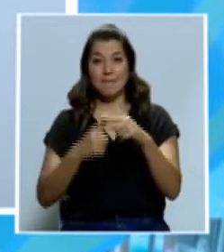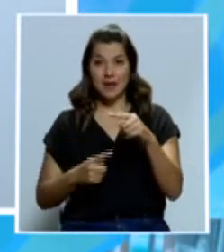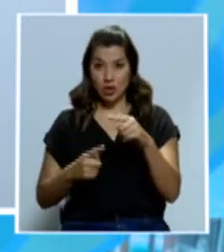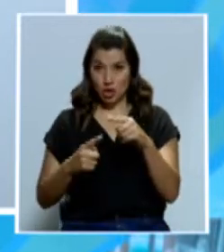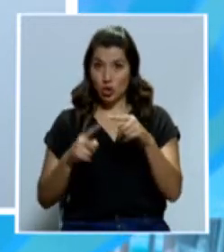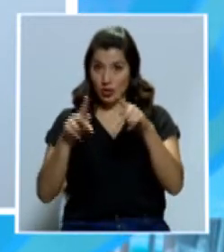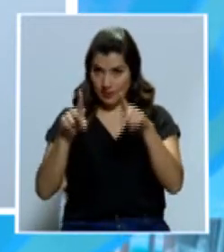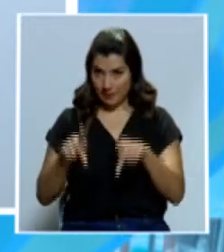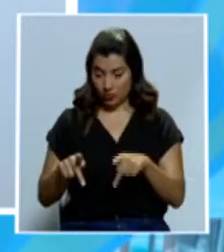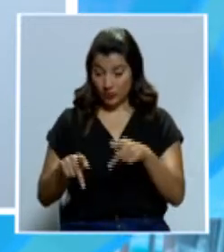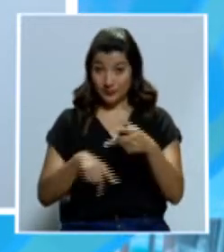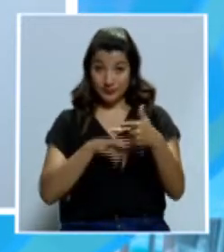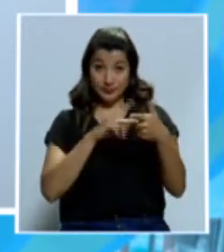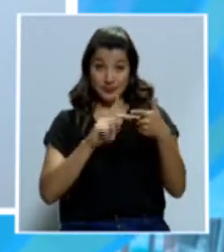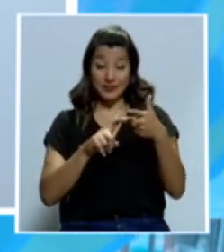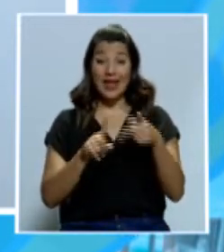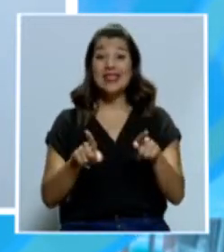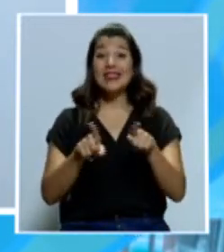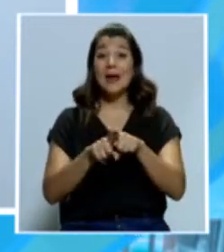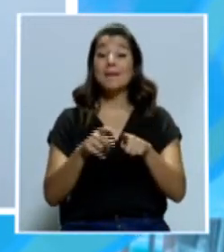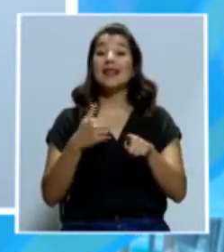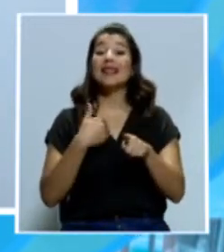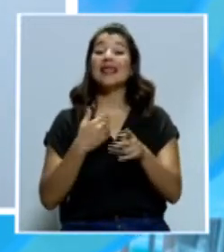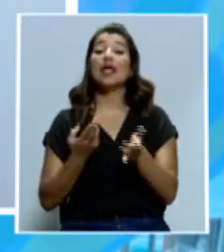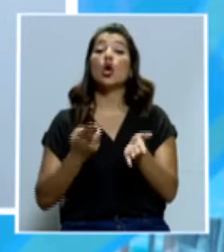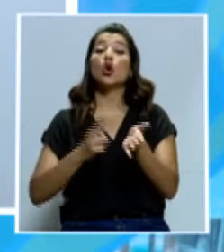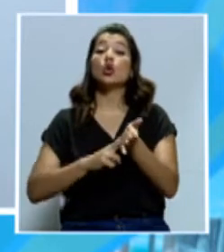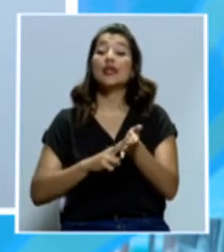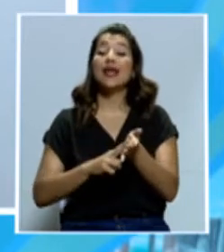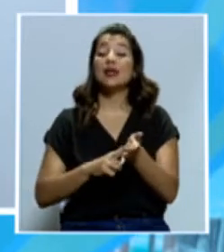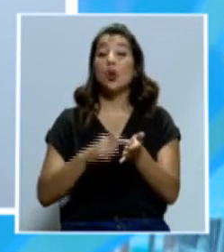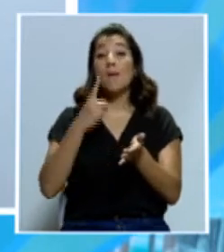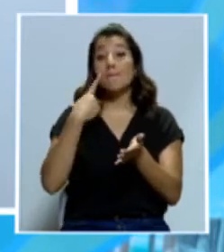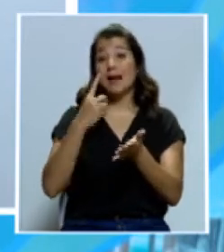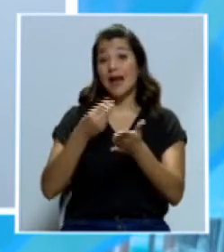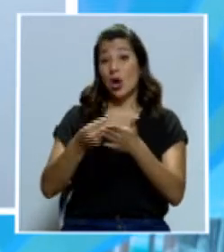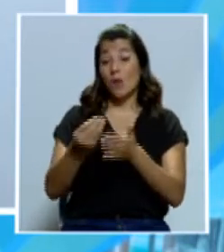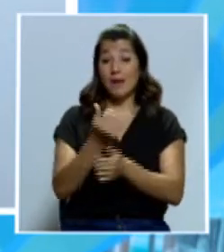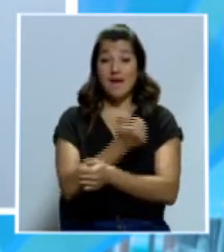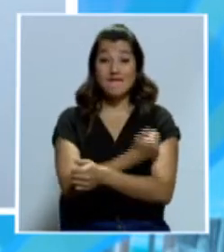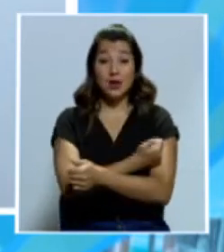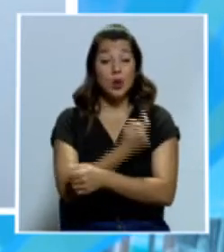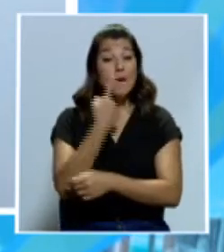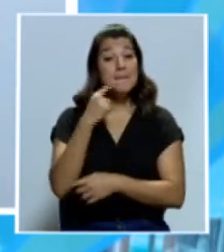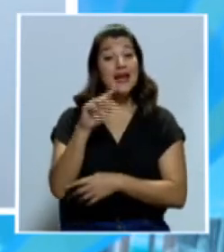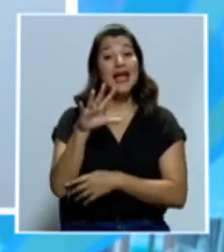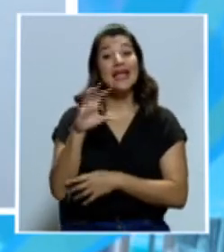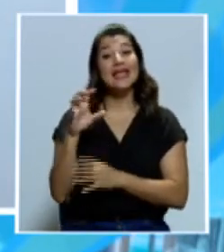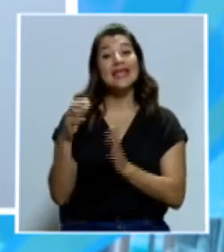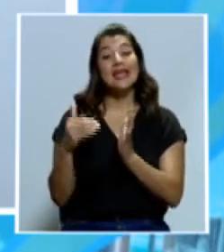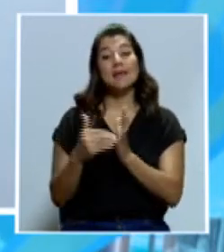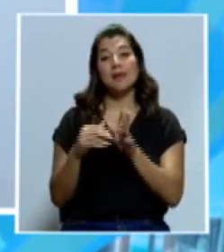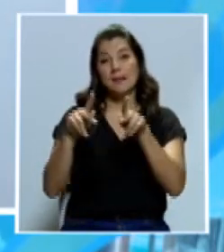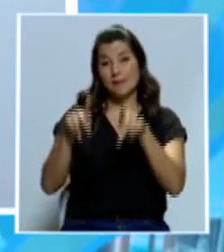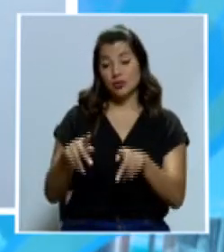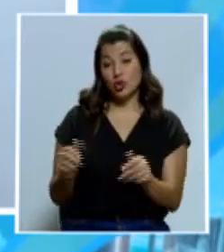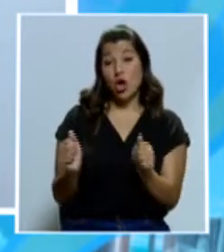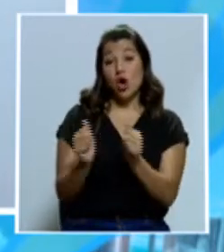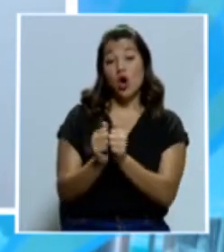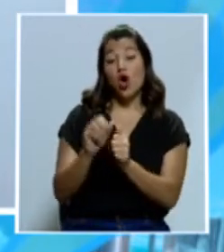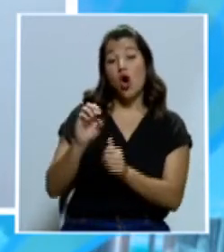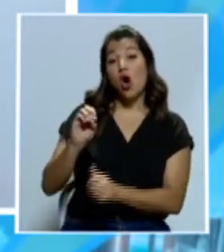que tiene un contrato por vacunas para 500,000 personas con